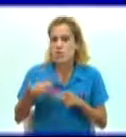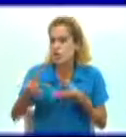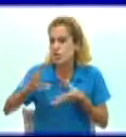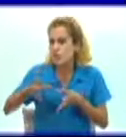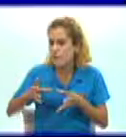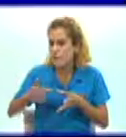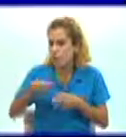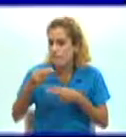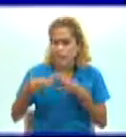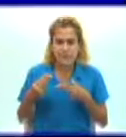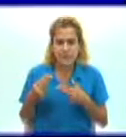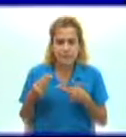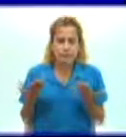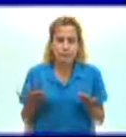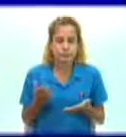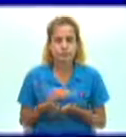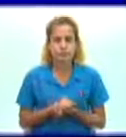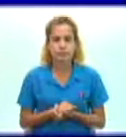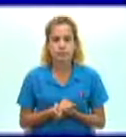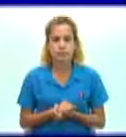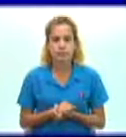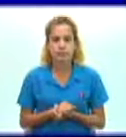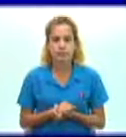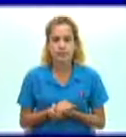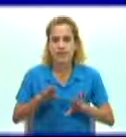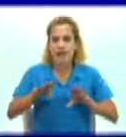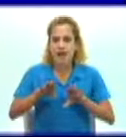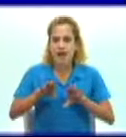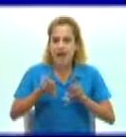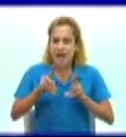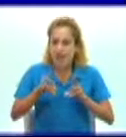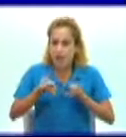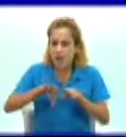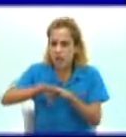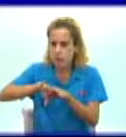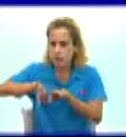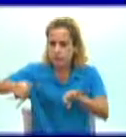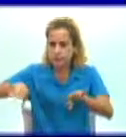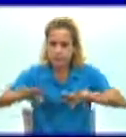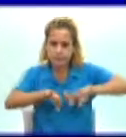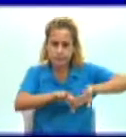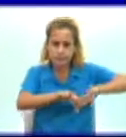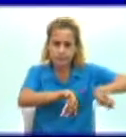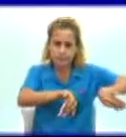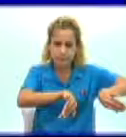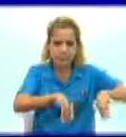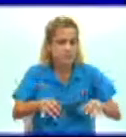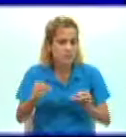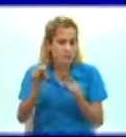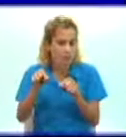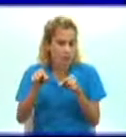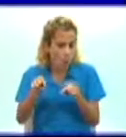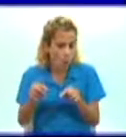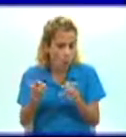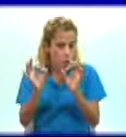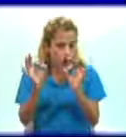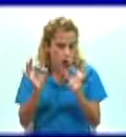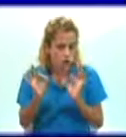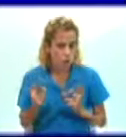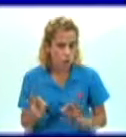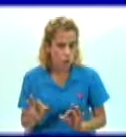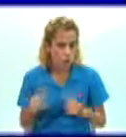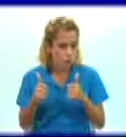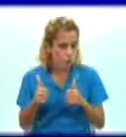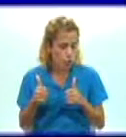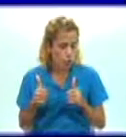solución a este ejercicio? Bueno, calculando los términos por separado, que también es correcto, a menos de que estemos alterando alguno de